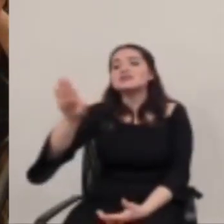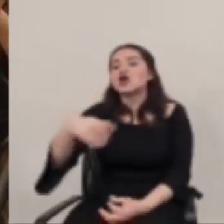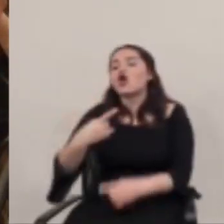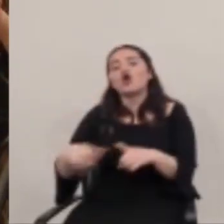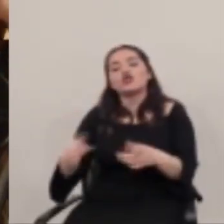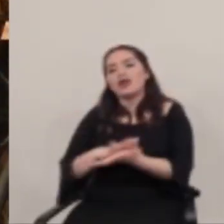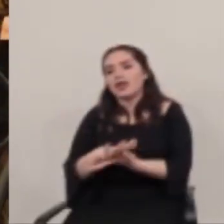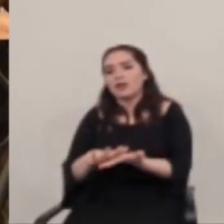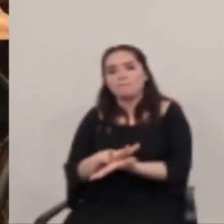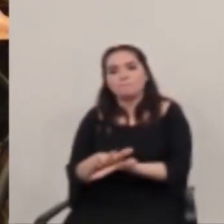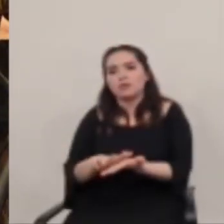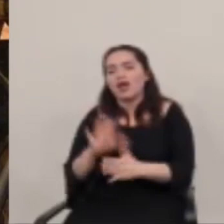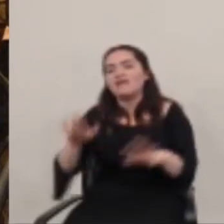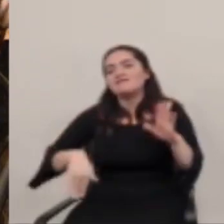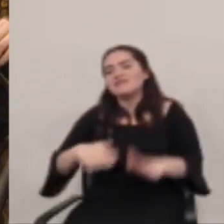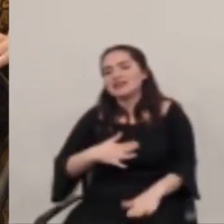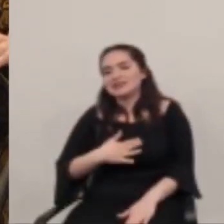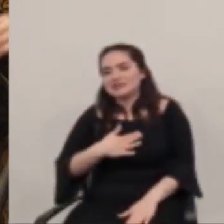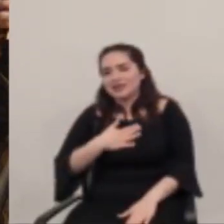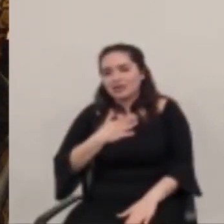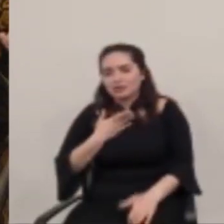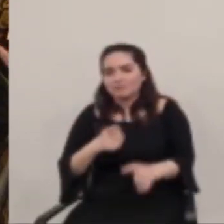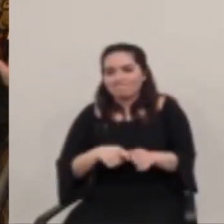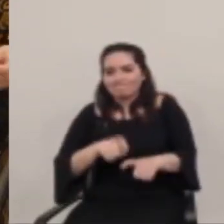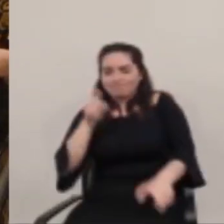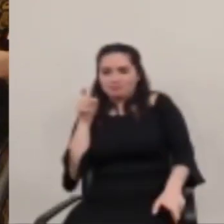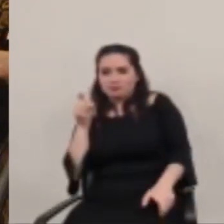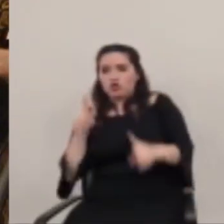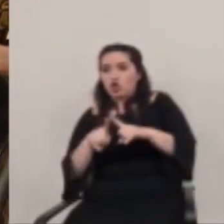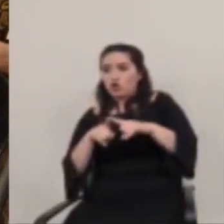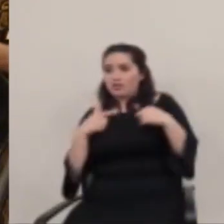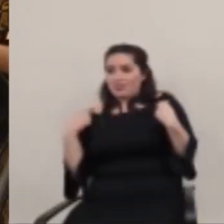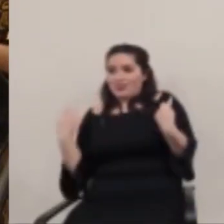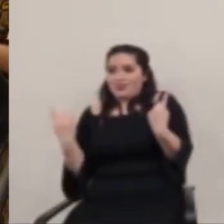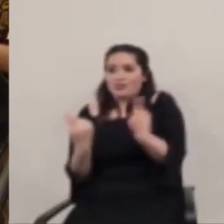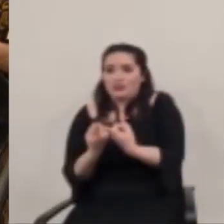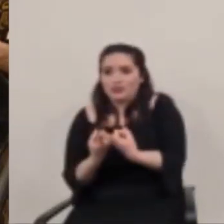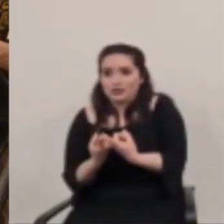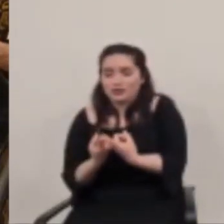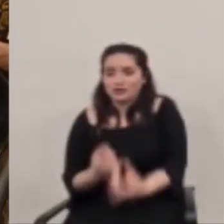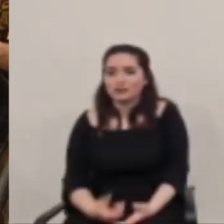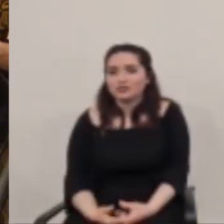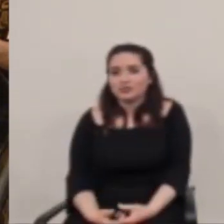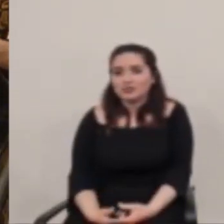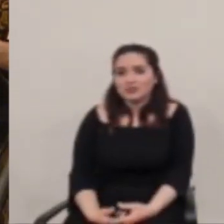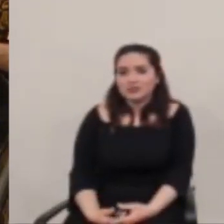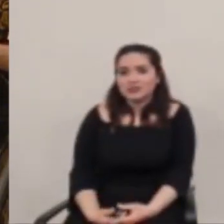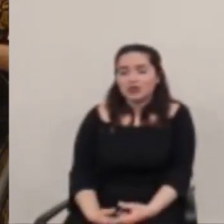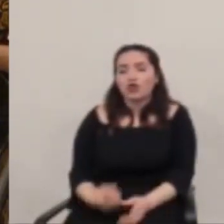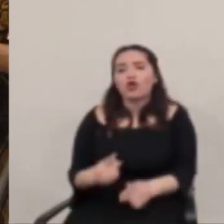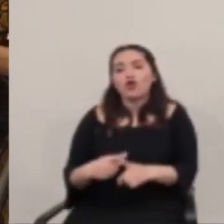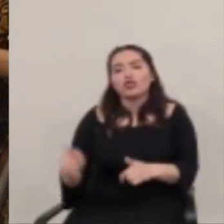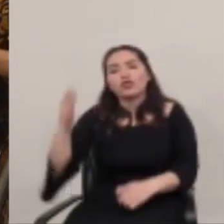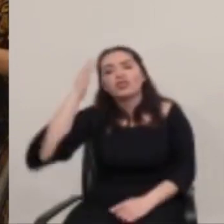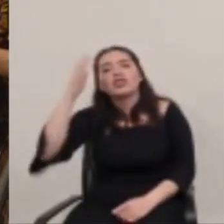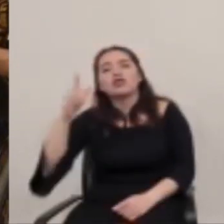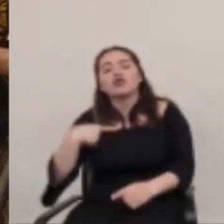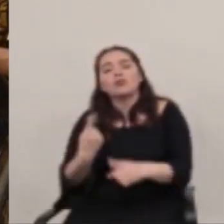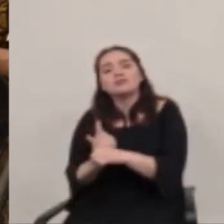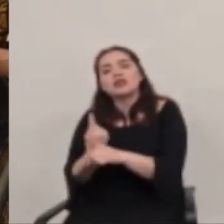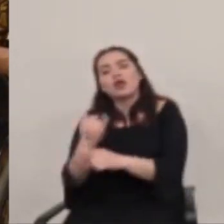siento que poder sacar del contexto sirio para poder tener esto. El otro día estaba hablando con una